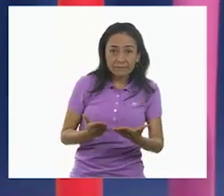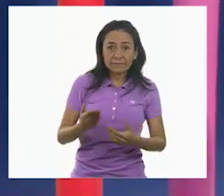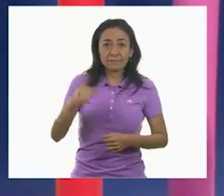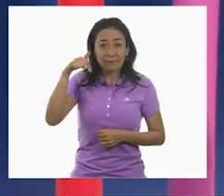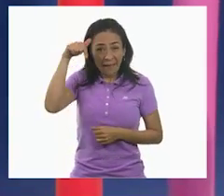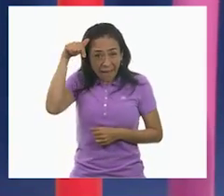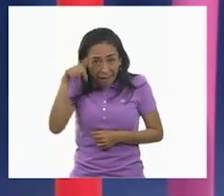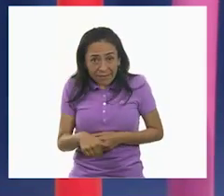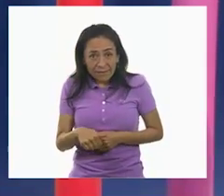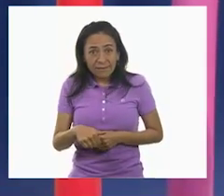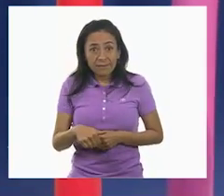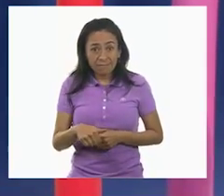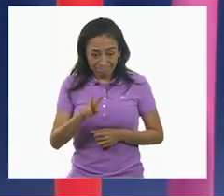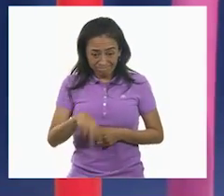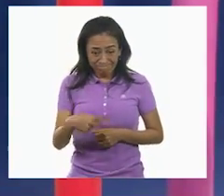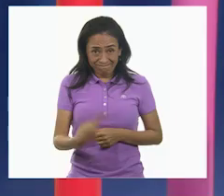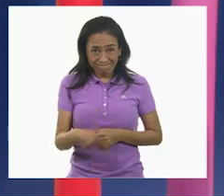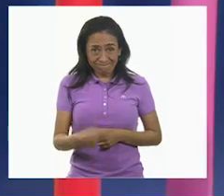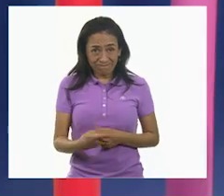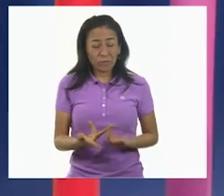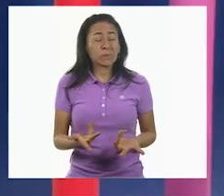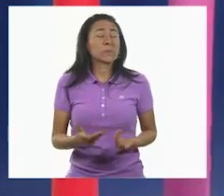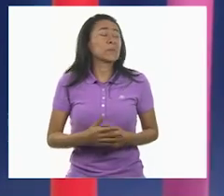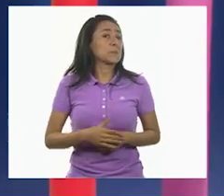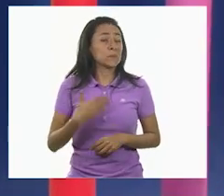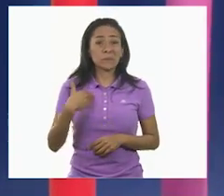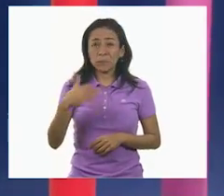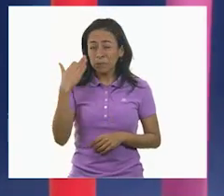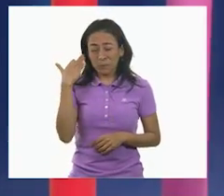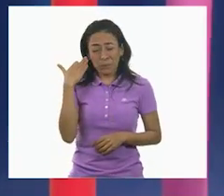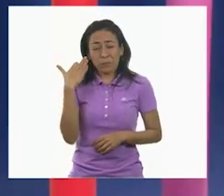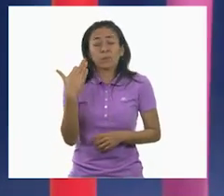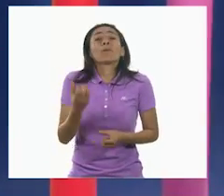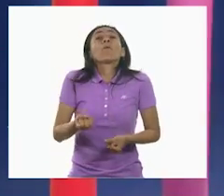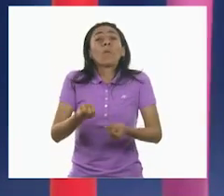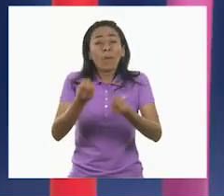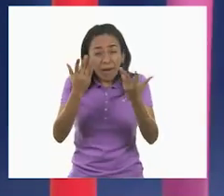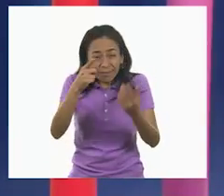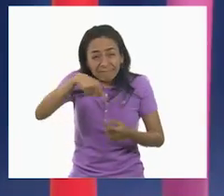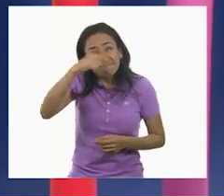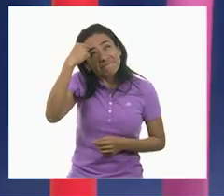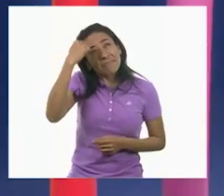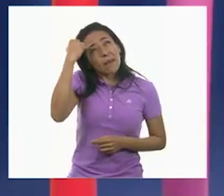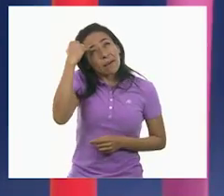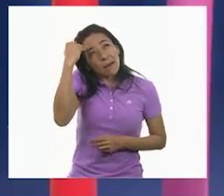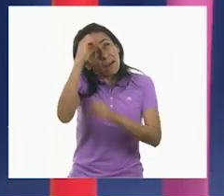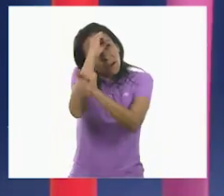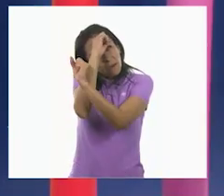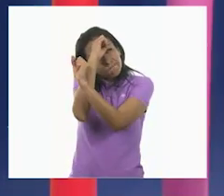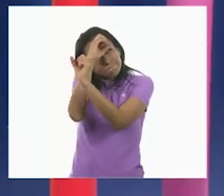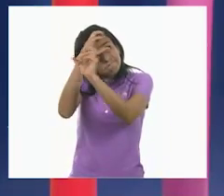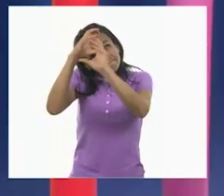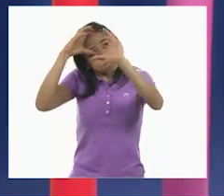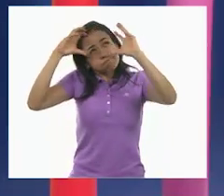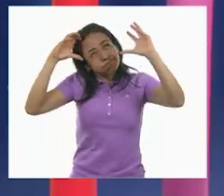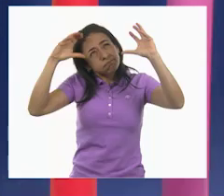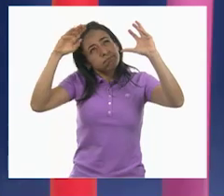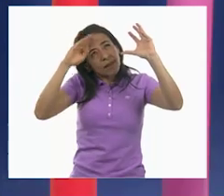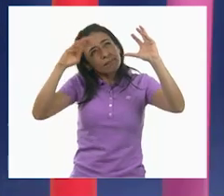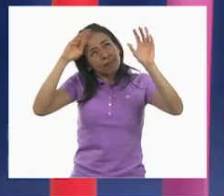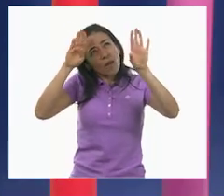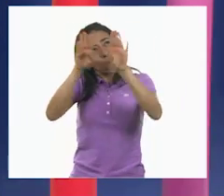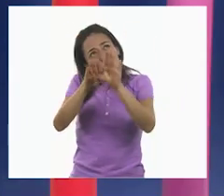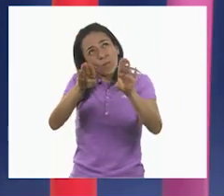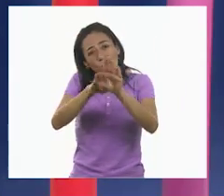nacional. O sea, imagínense, y creo que eso es muy importante, que hoy vamos a poner en práctica esa imaginación para poder